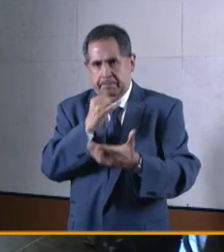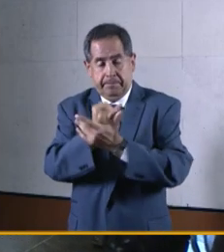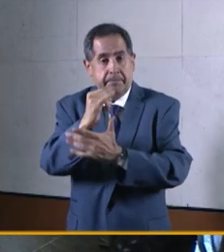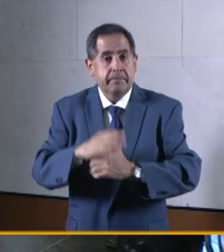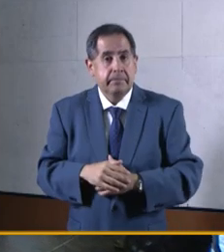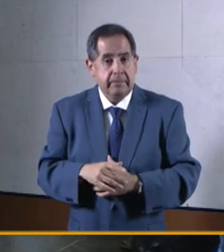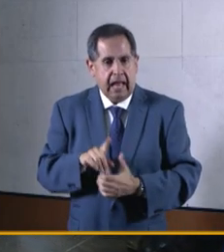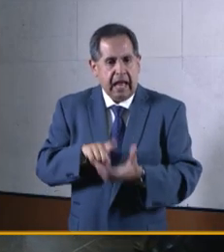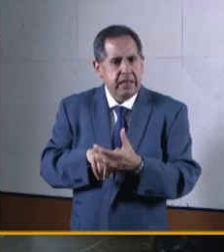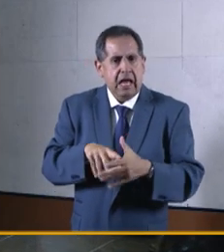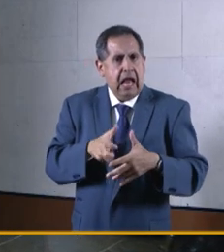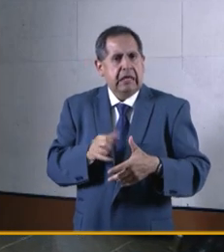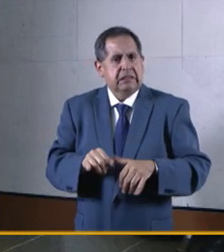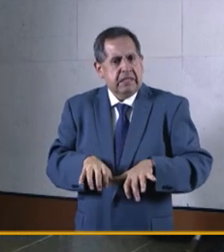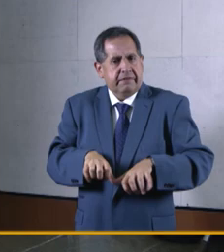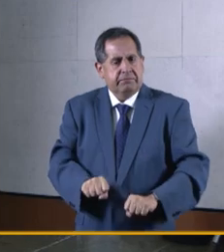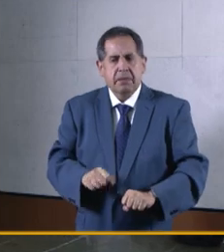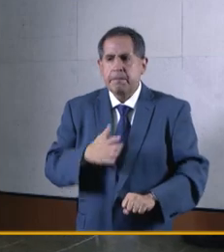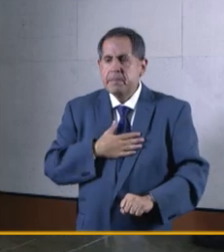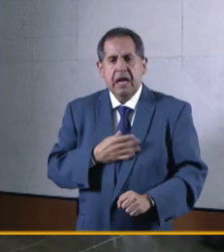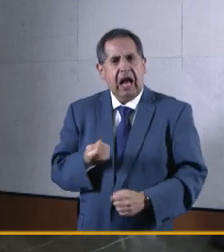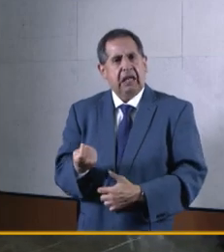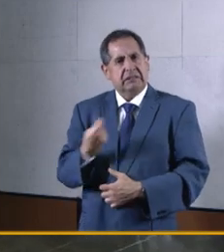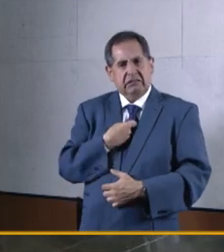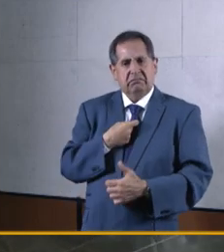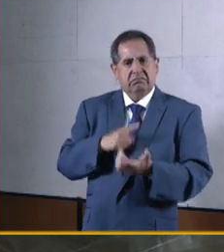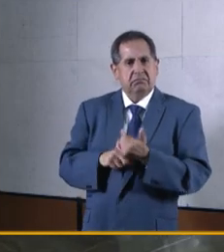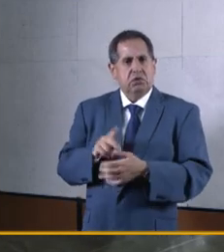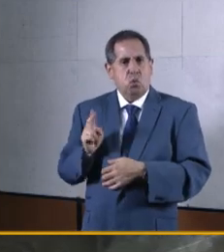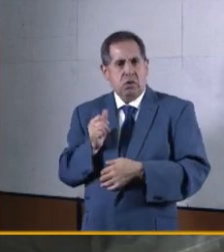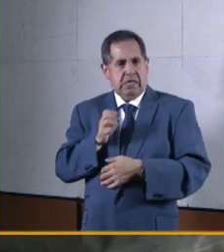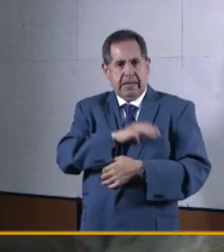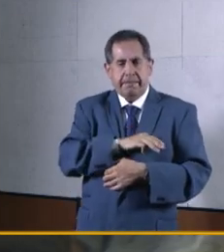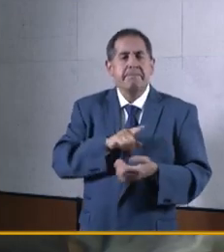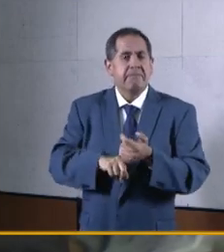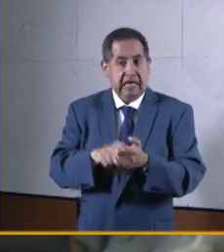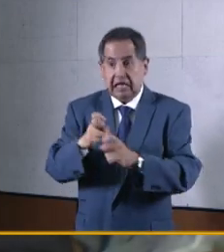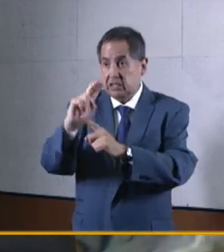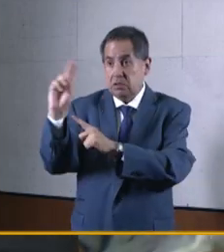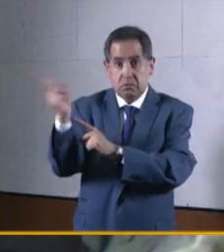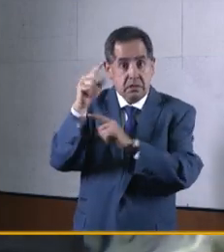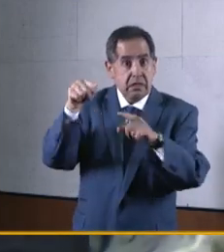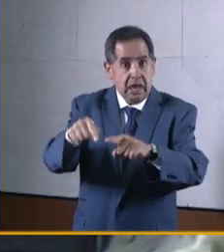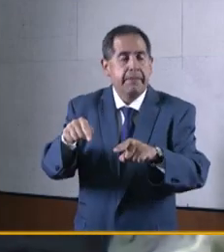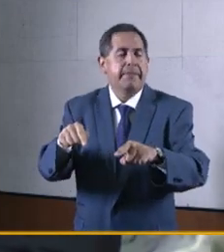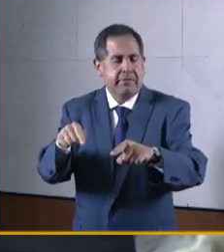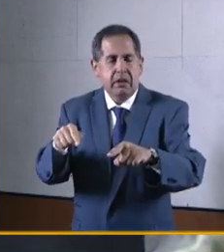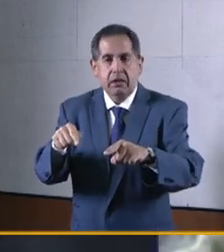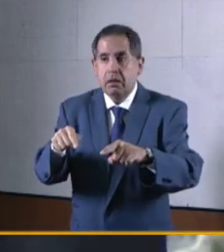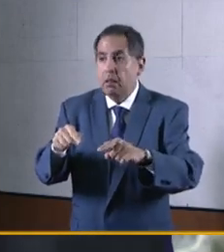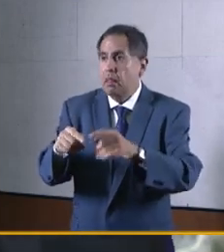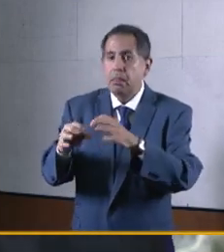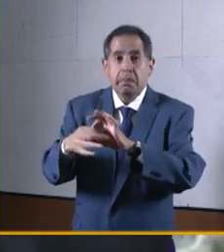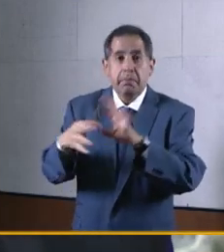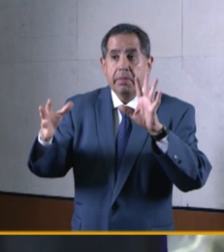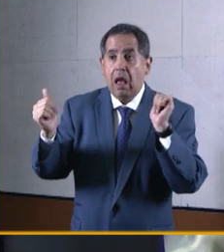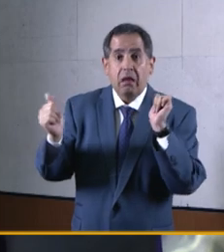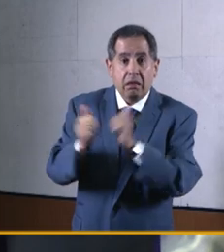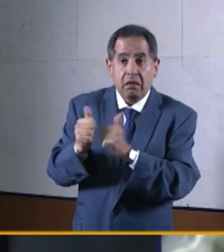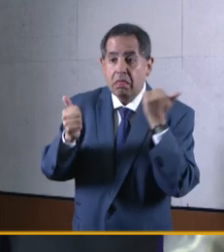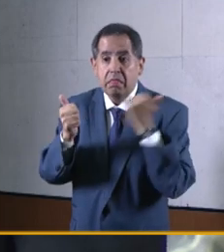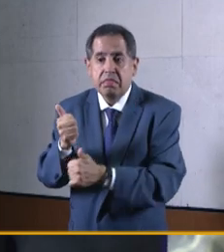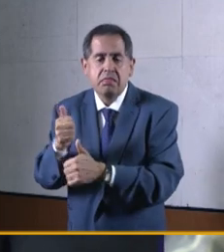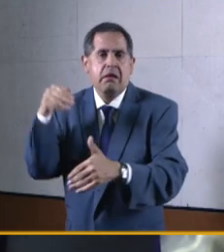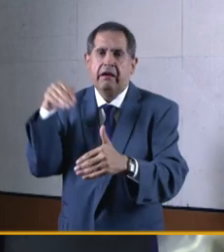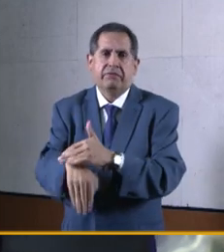nuestra raíz y en nuestra identidad sin ella la universidad desfallecer y a por nosotros a